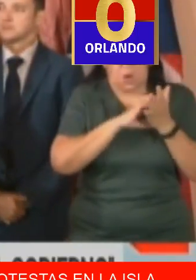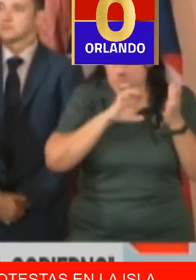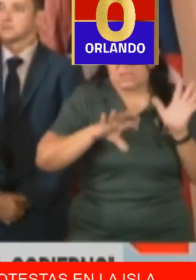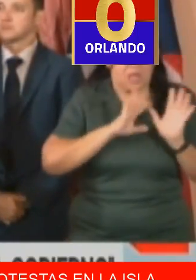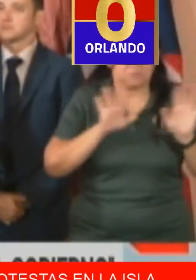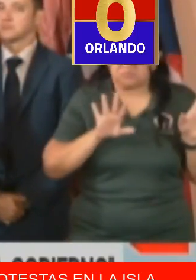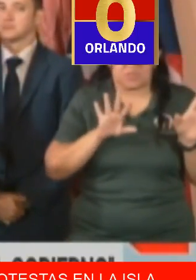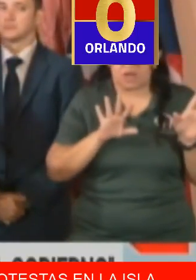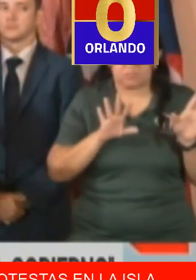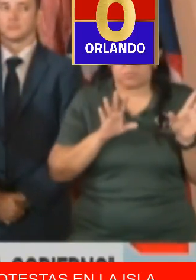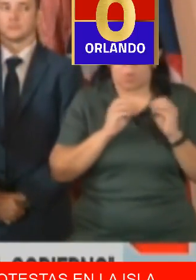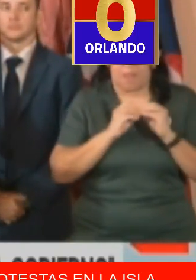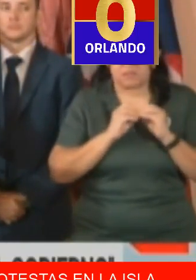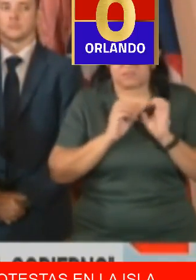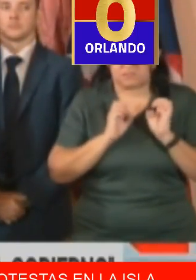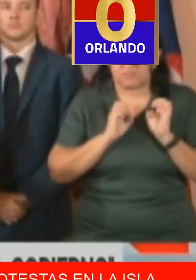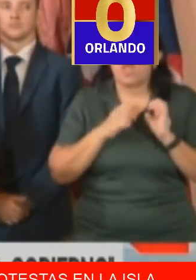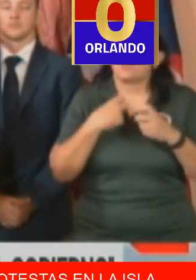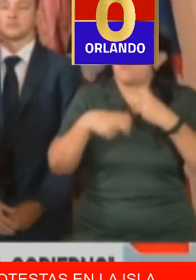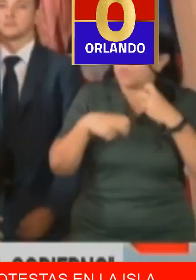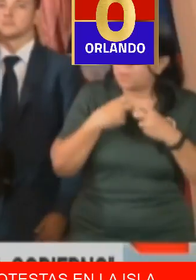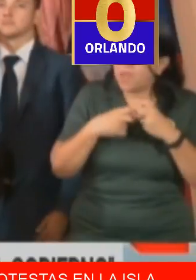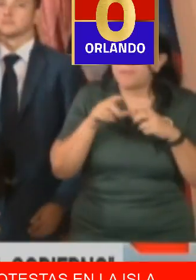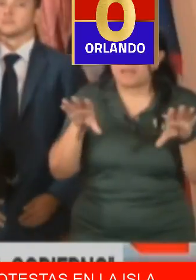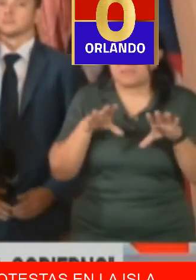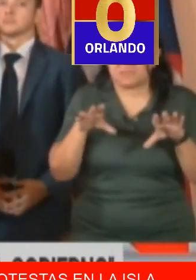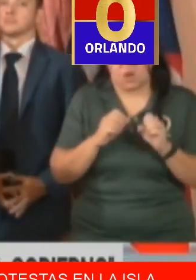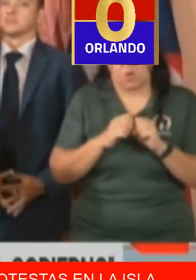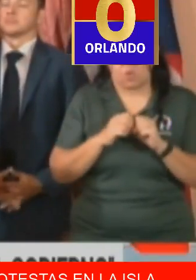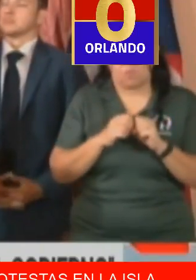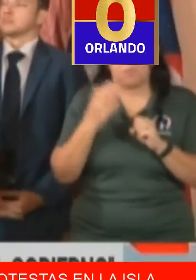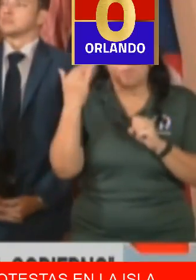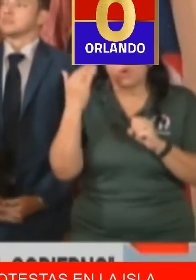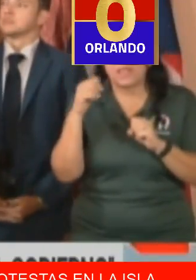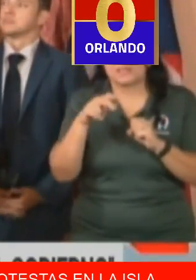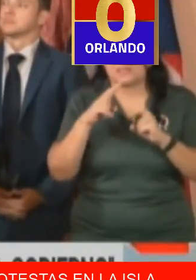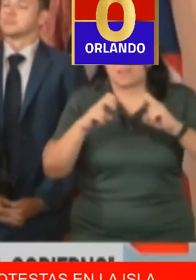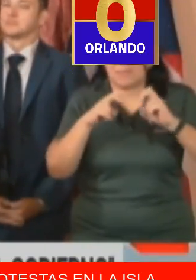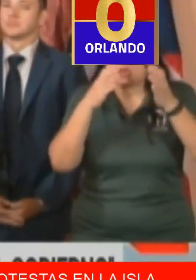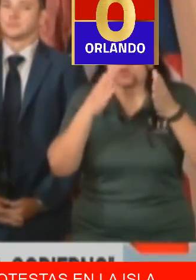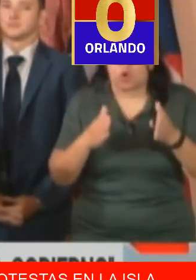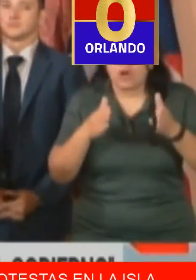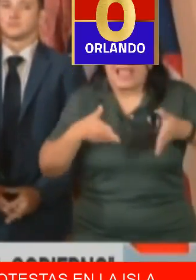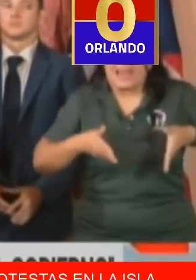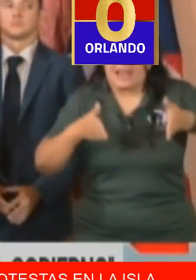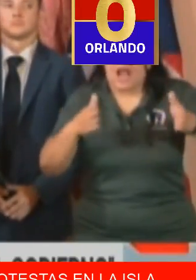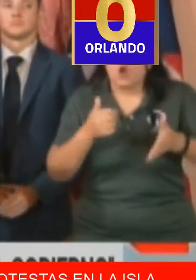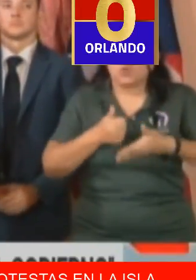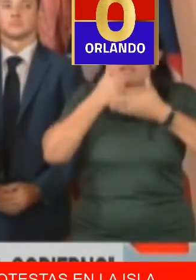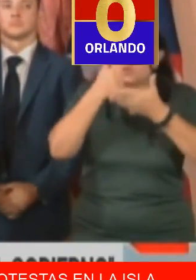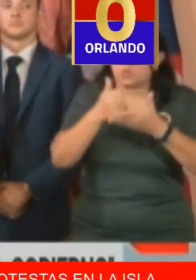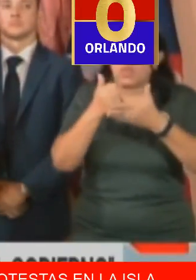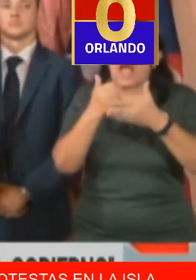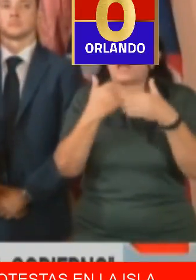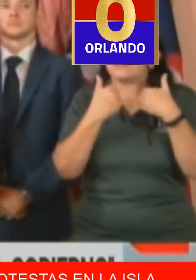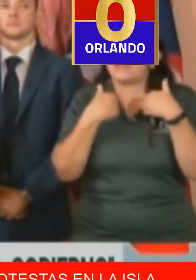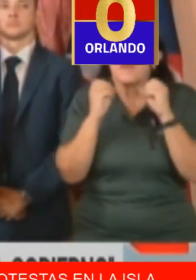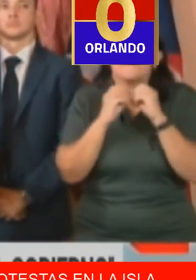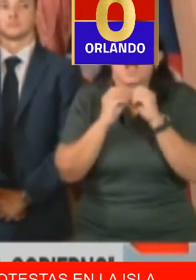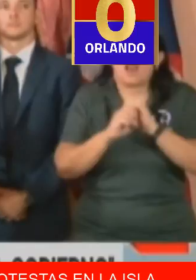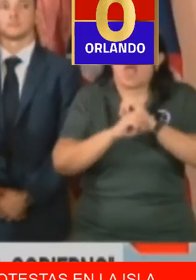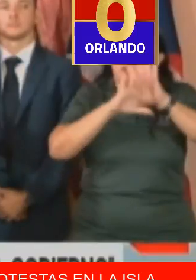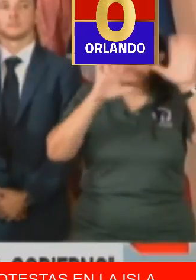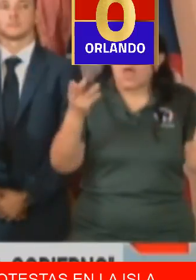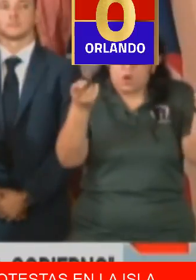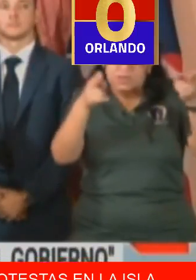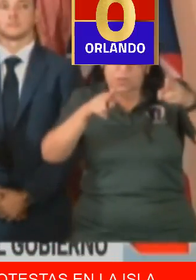hacer ese tipo de acción cuando el inspector general nos ayuda a tener mayor claridad sobre lo que está